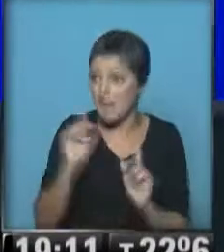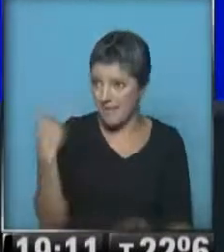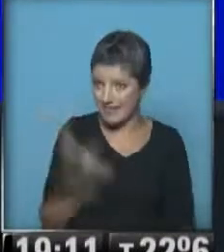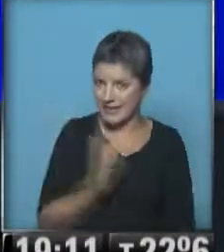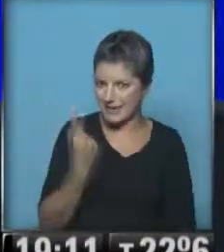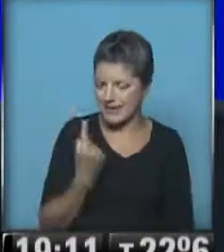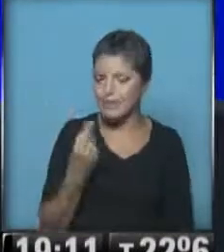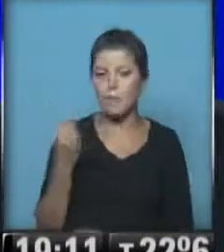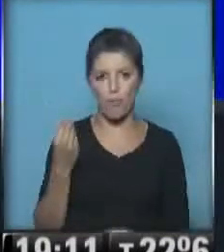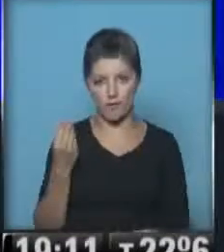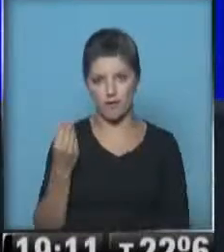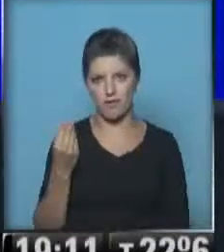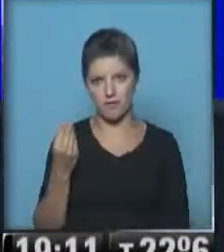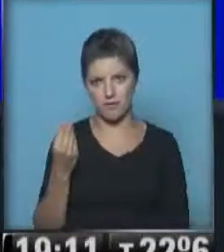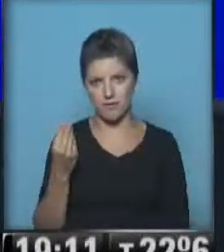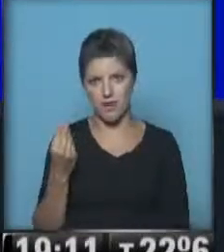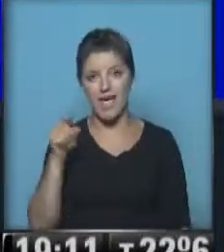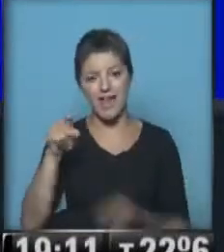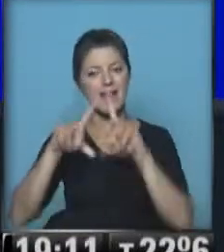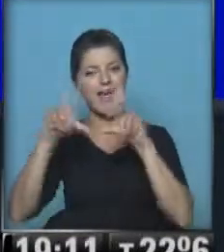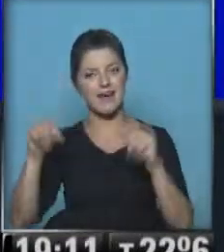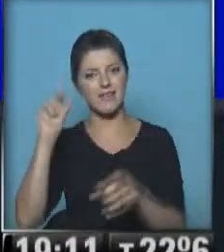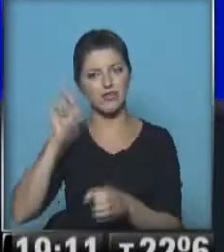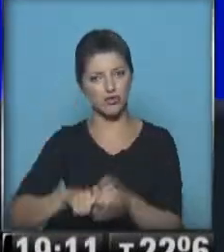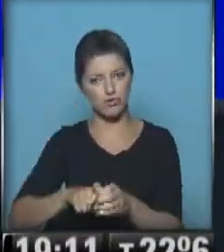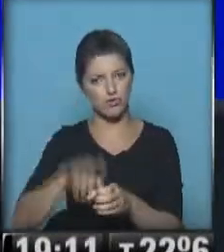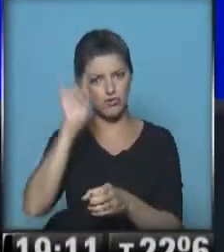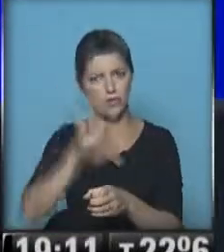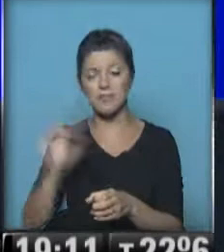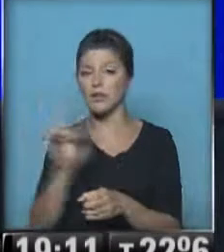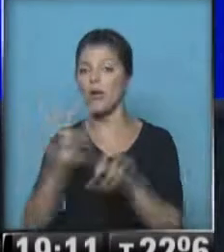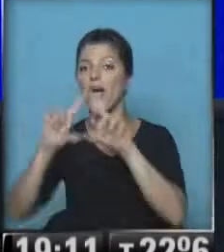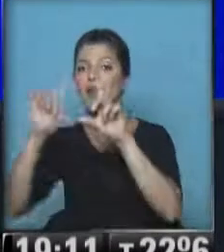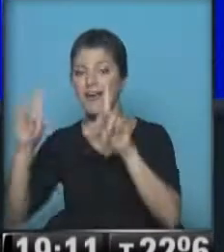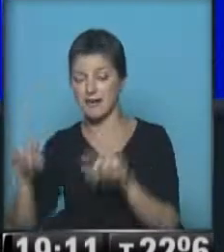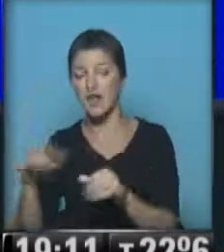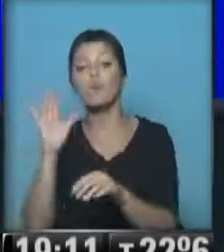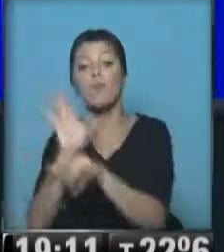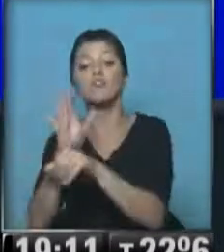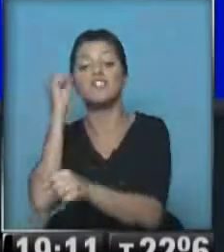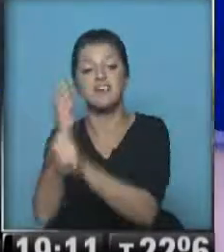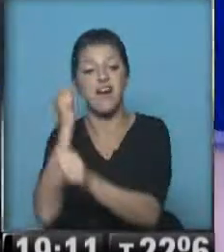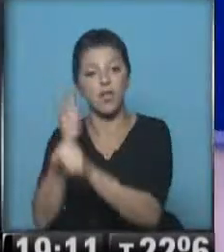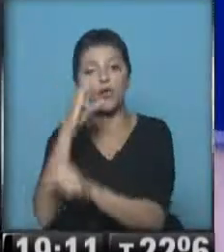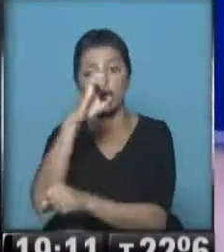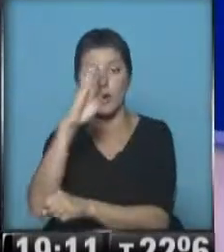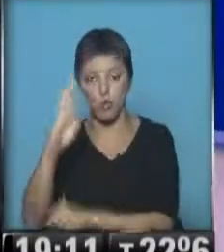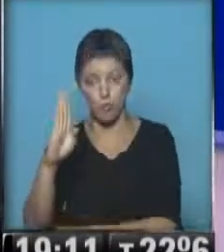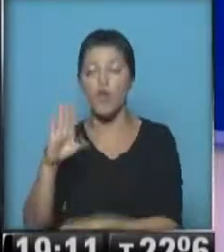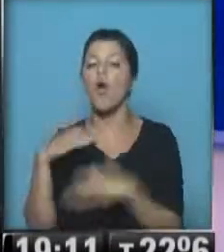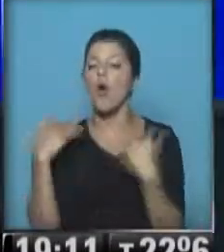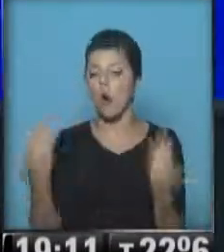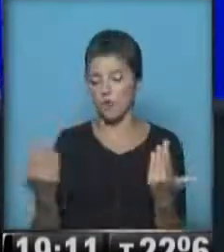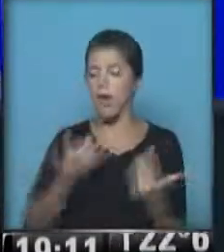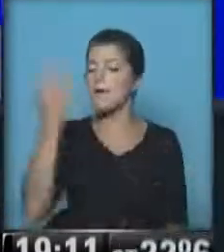dirigentes, porque no tenía el carnet de socio solamente, tenía el carnet como empleado del club. Bueno, es cierto que en River trabajan